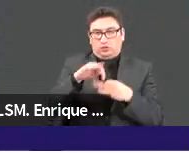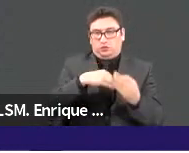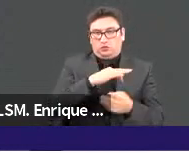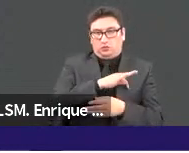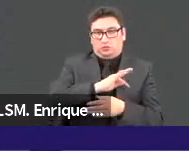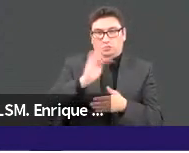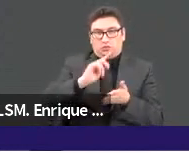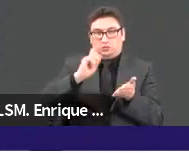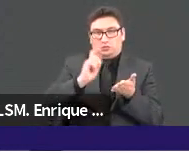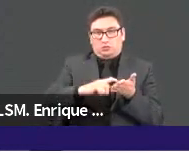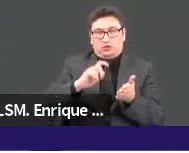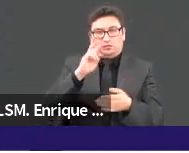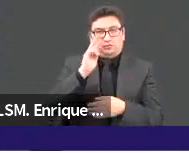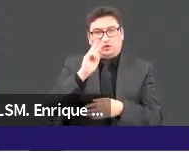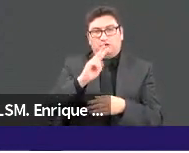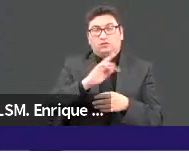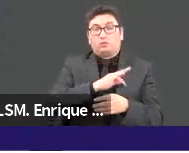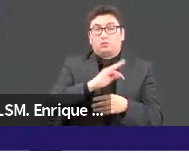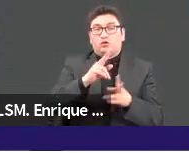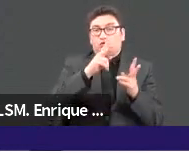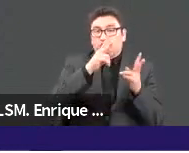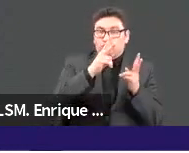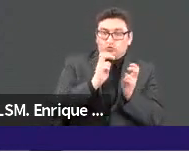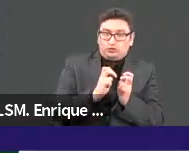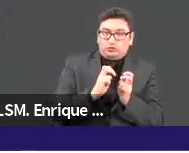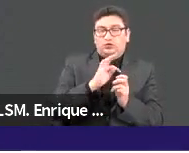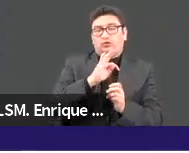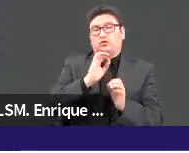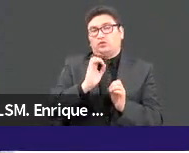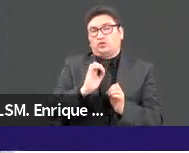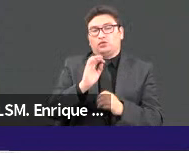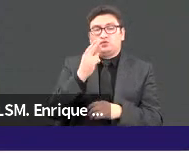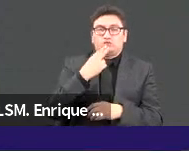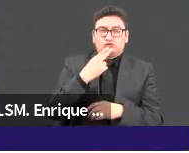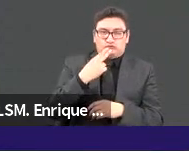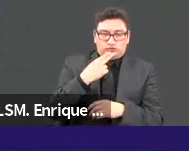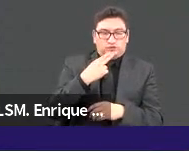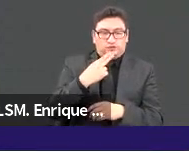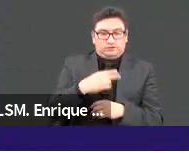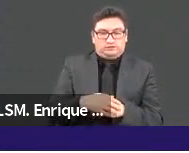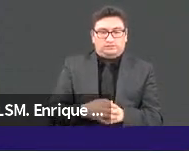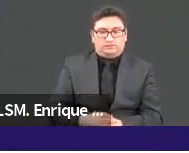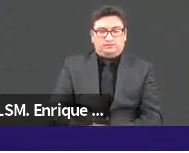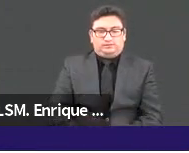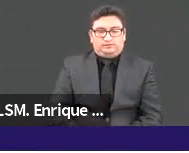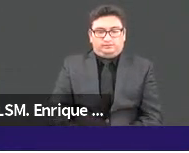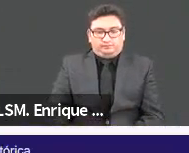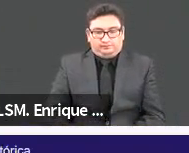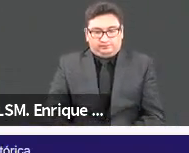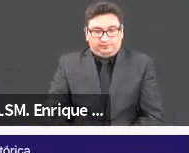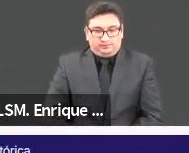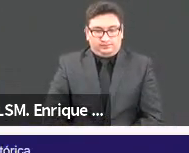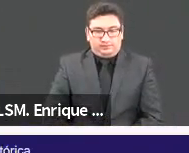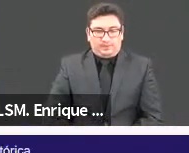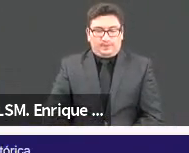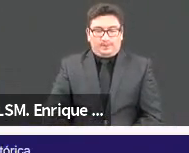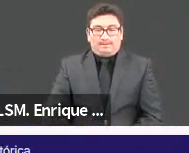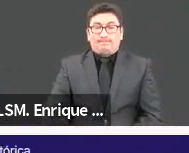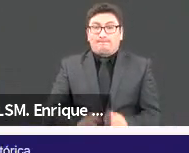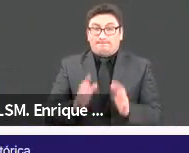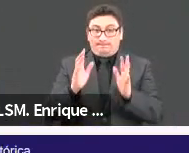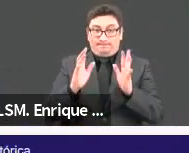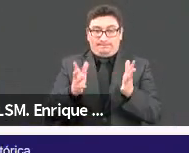ustedes puedan bajarlos, descargarlos, utilizarlos y consultarlos. Bien, ahora